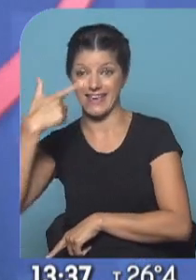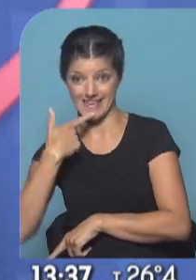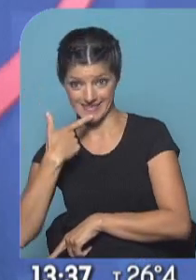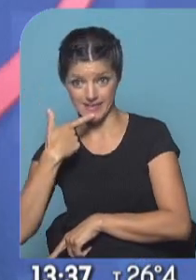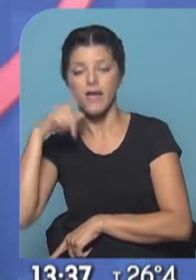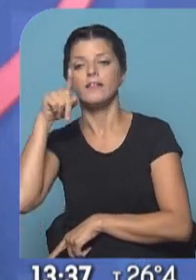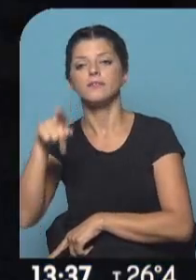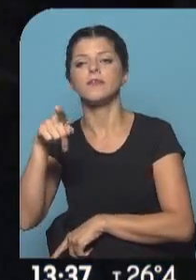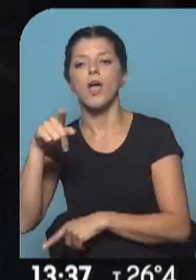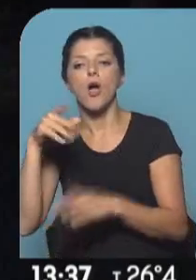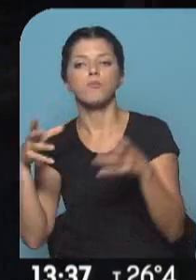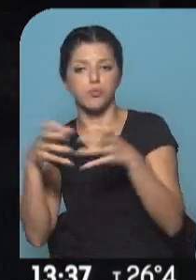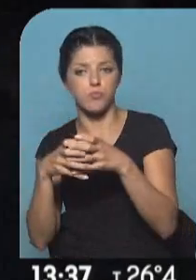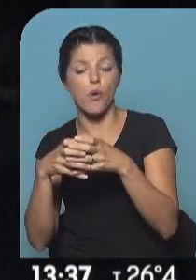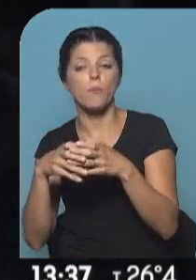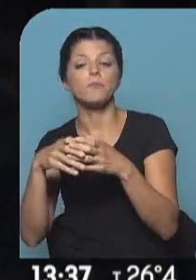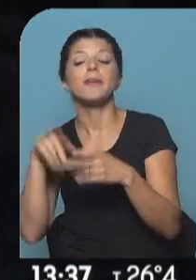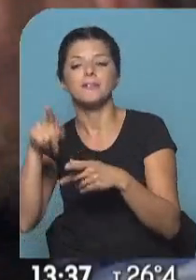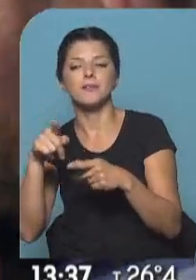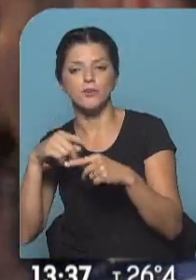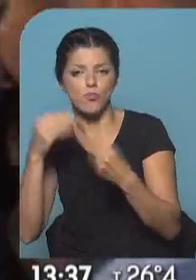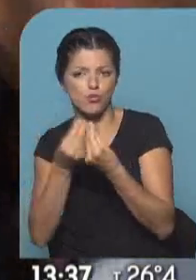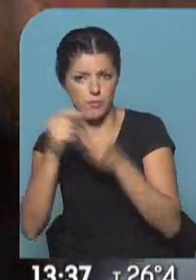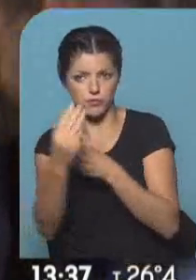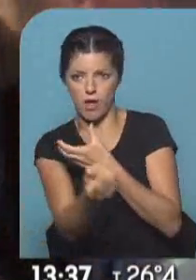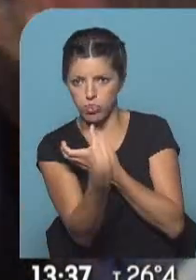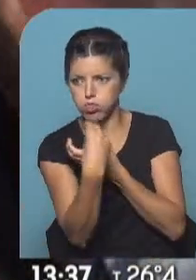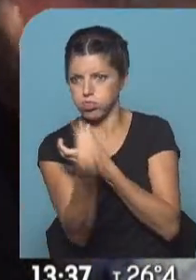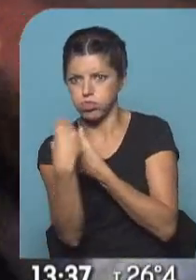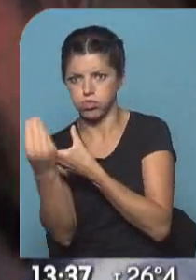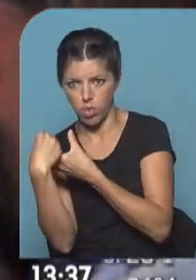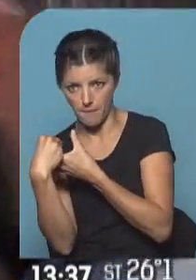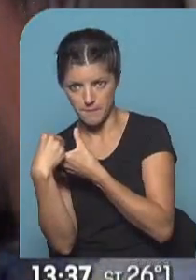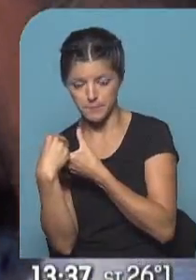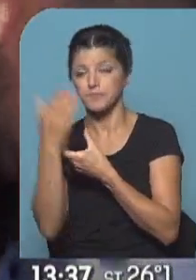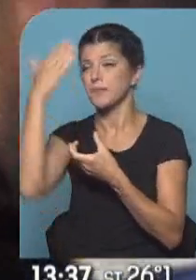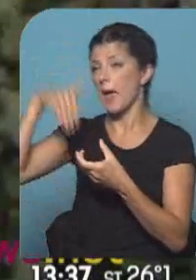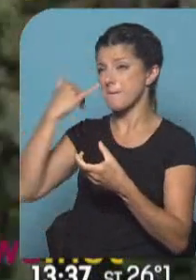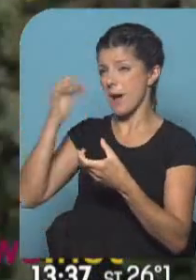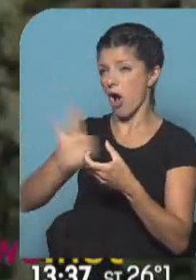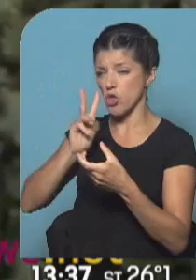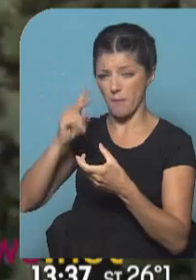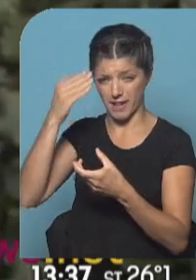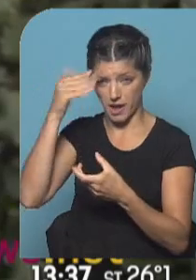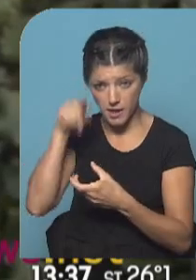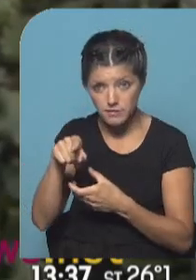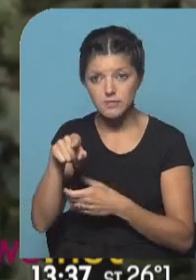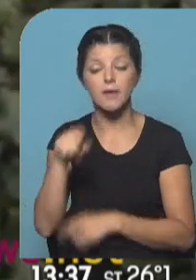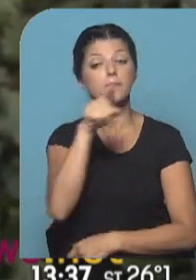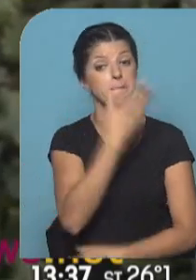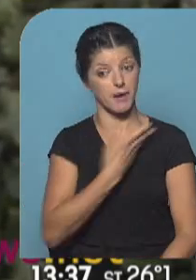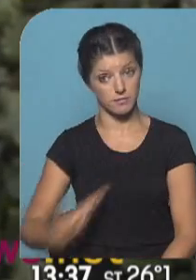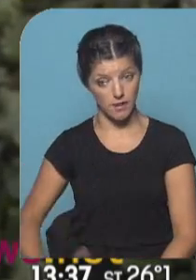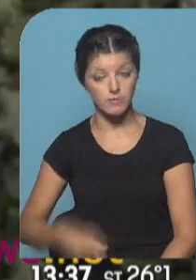Nuevas Fuerzas, con el que acumuló una amplia franja de seguidores. A fines de mayo de 2015, el presidente Petro